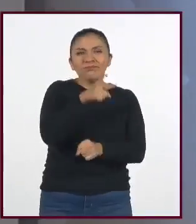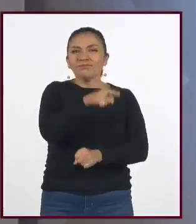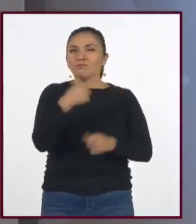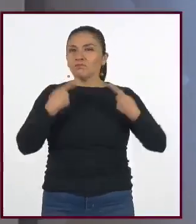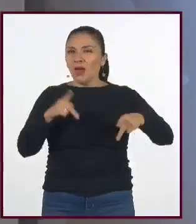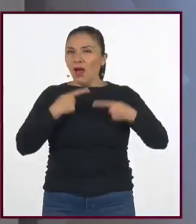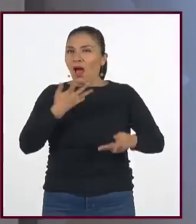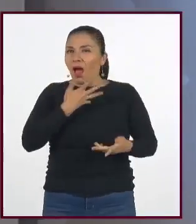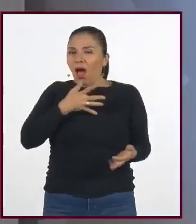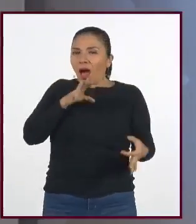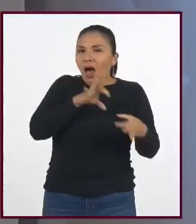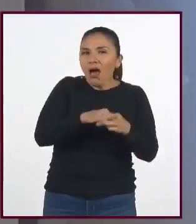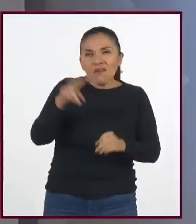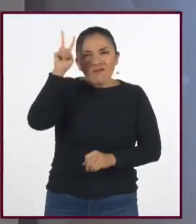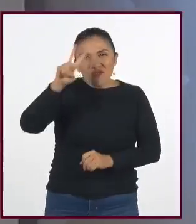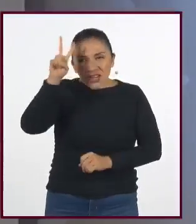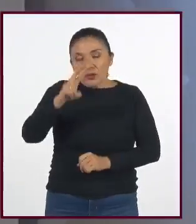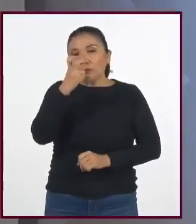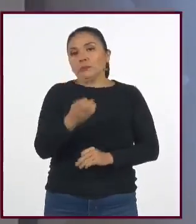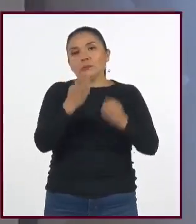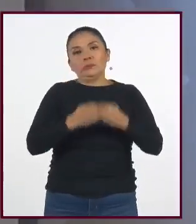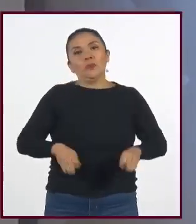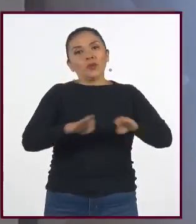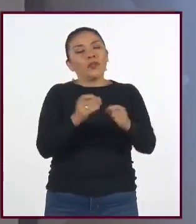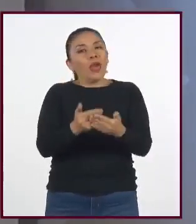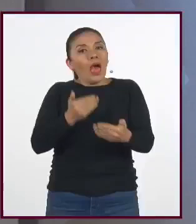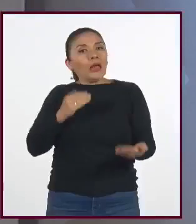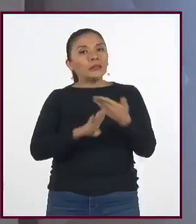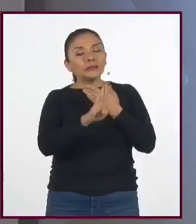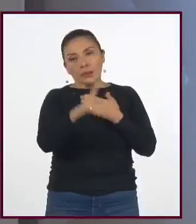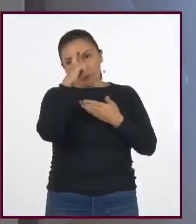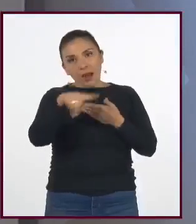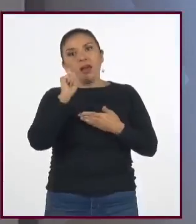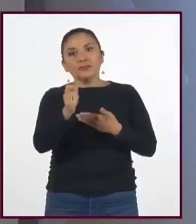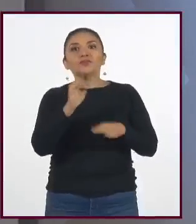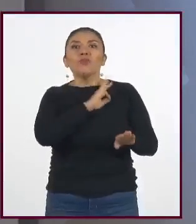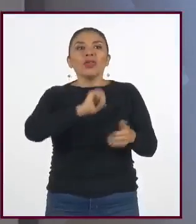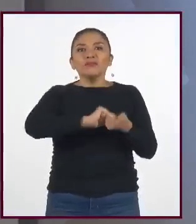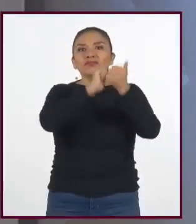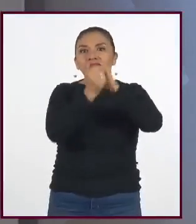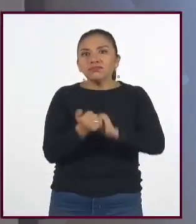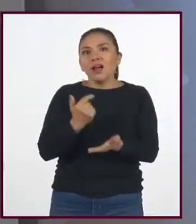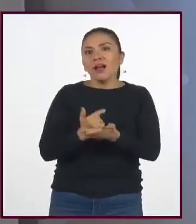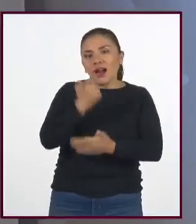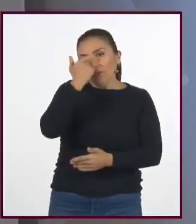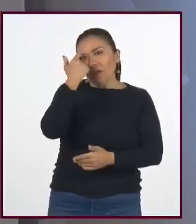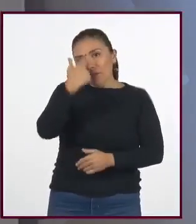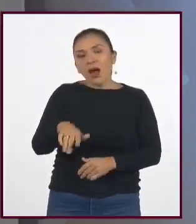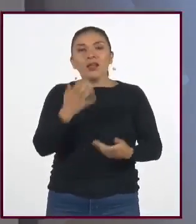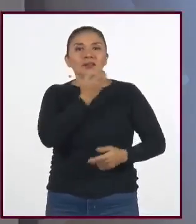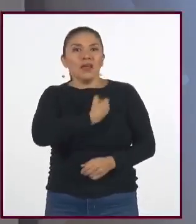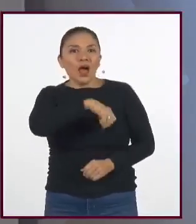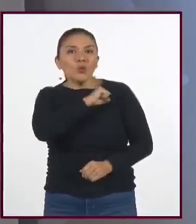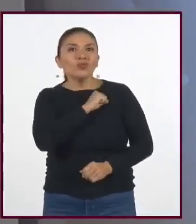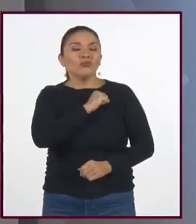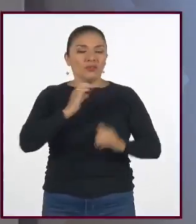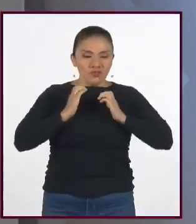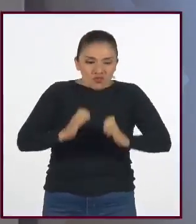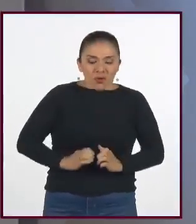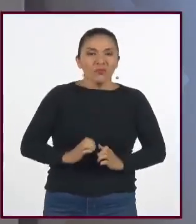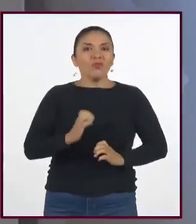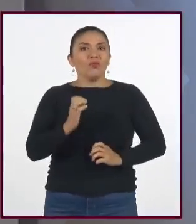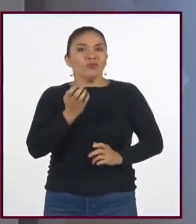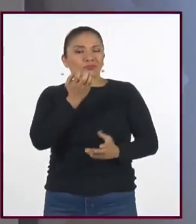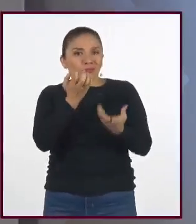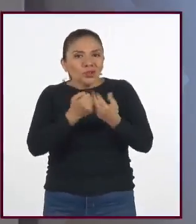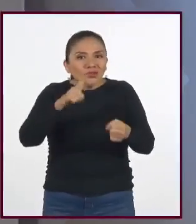es fundamental para prevenir consecuencias graves en la salud física, emocional y social de las personas. Cambios repentinos